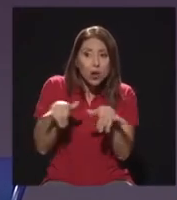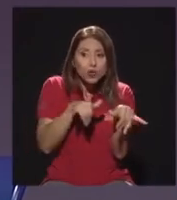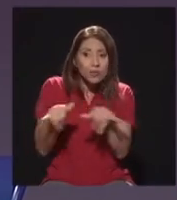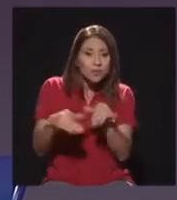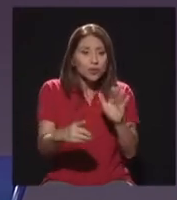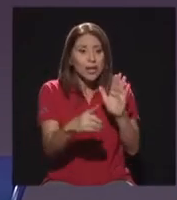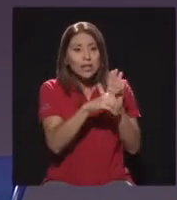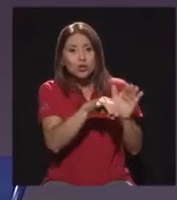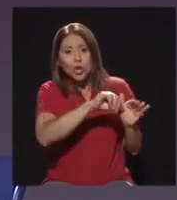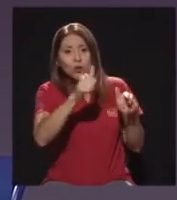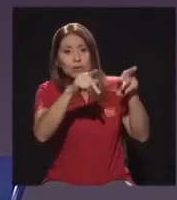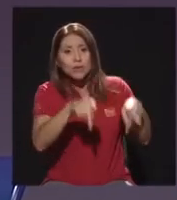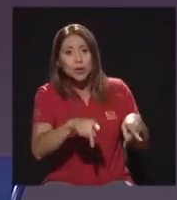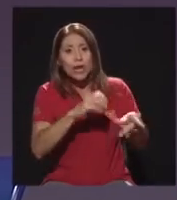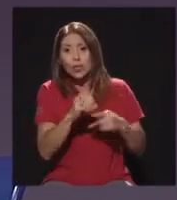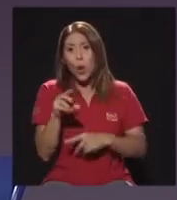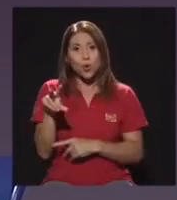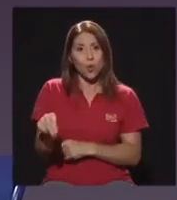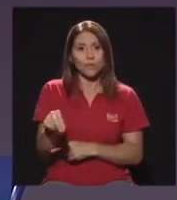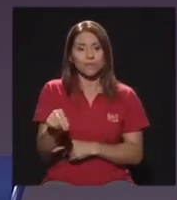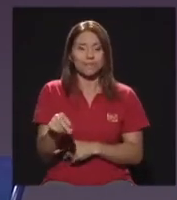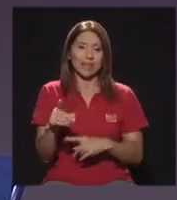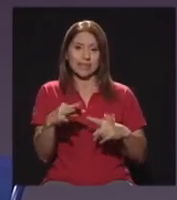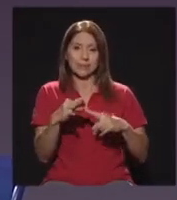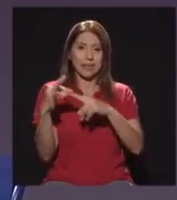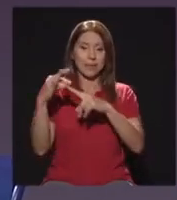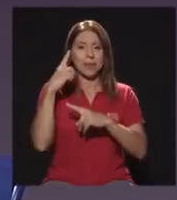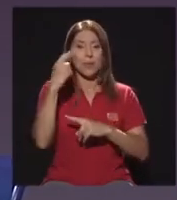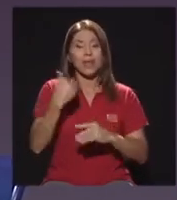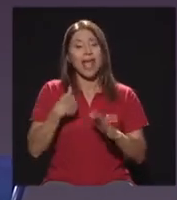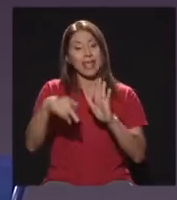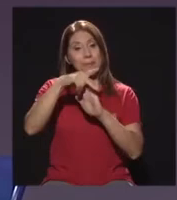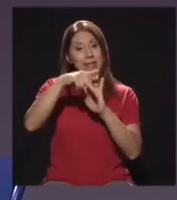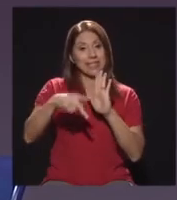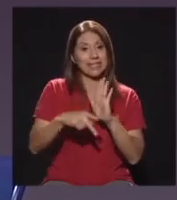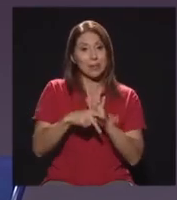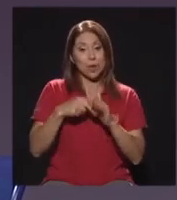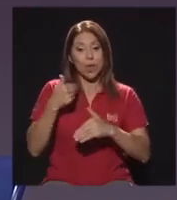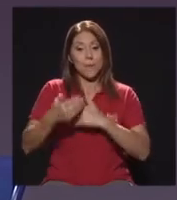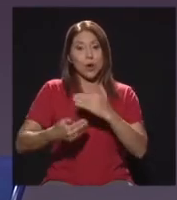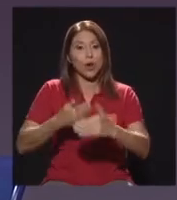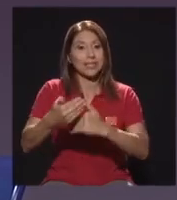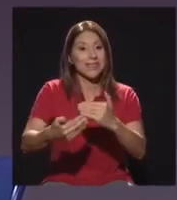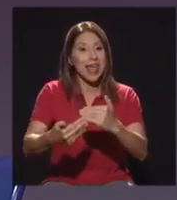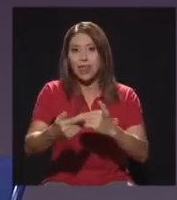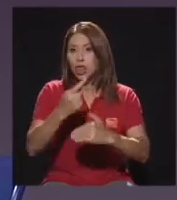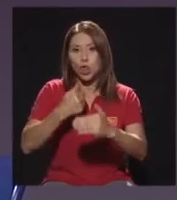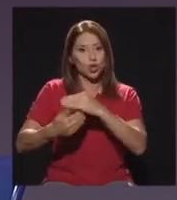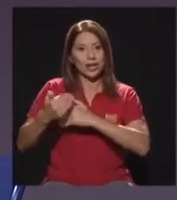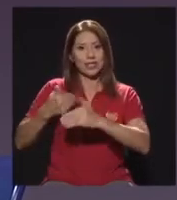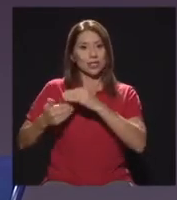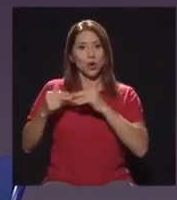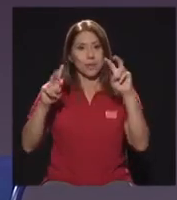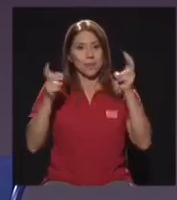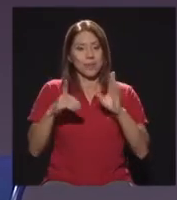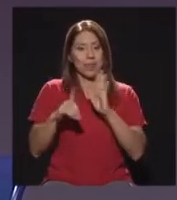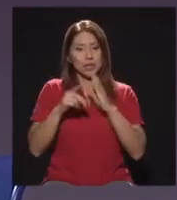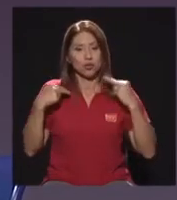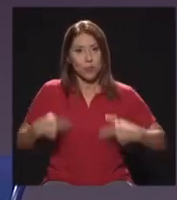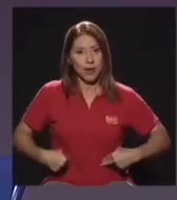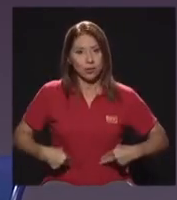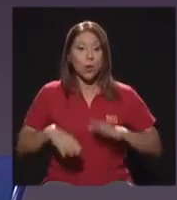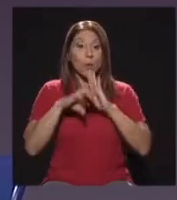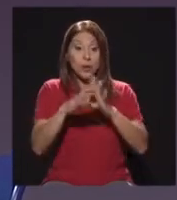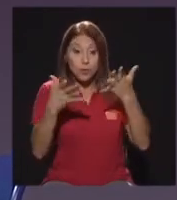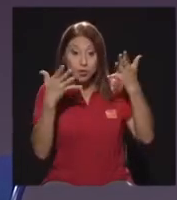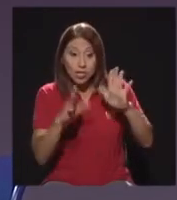verdad sobre todo porque hay por ejemplo el principio de progresividad y no regresión en materia de derechos humanos que una vez que se ha